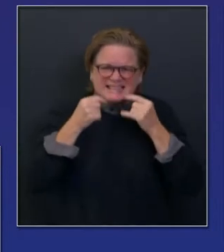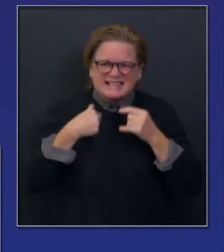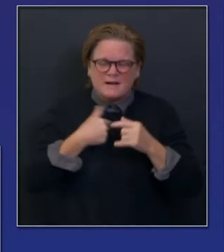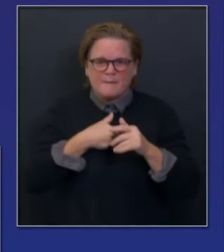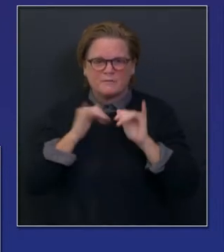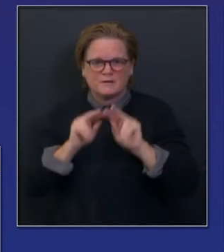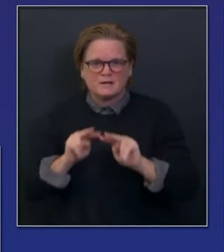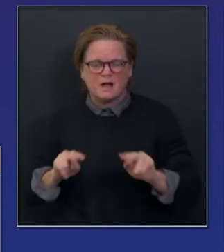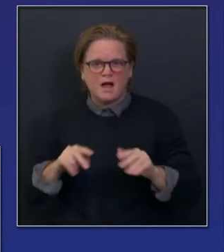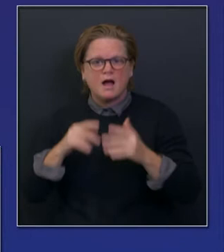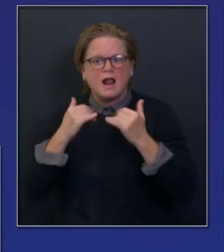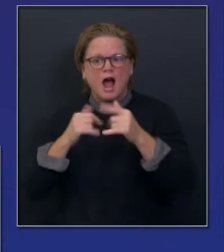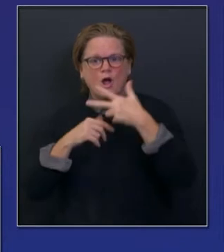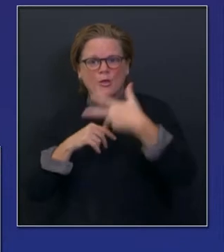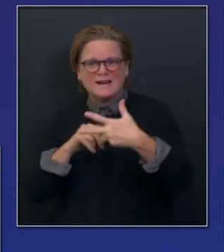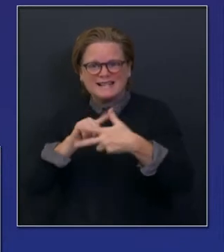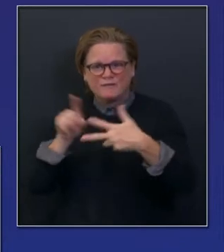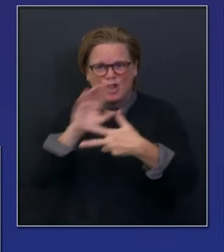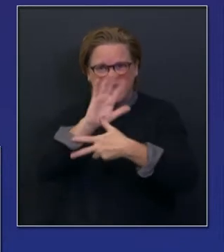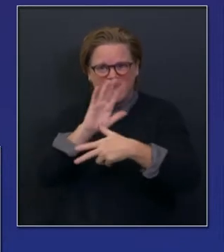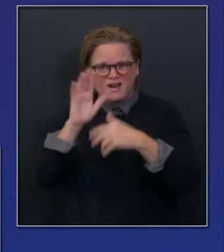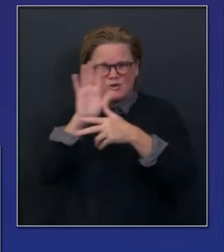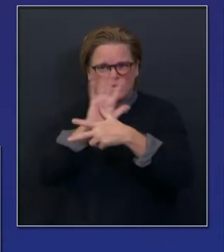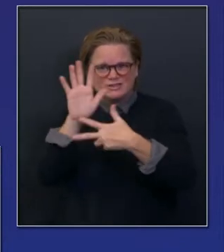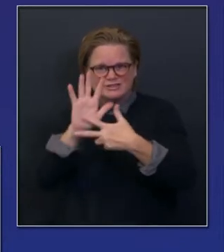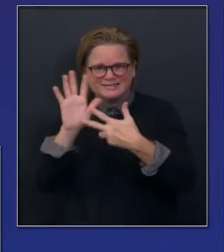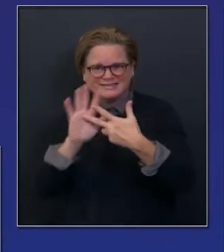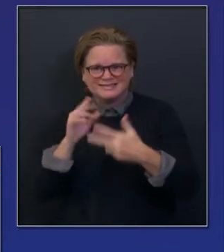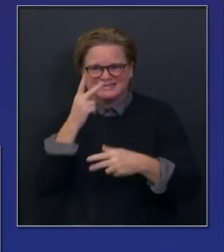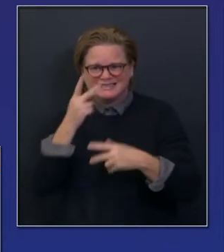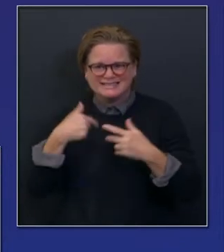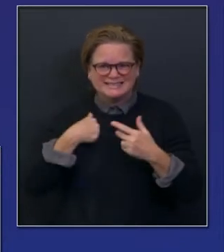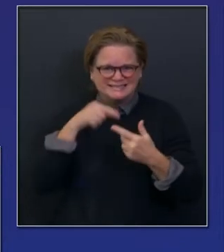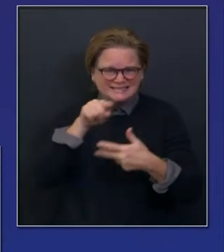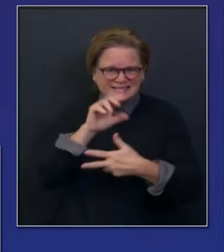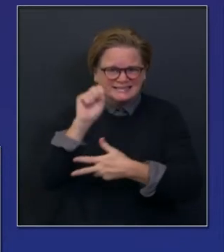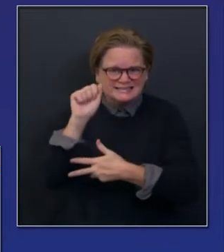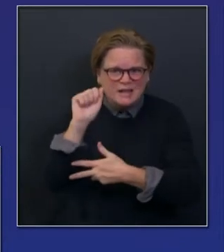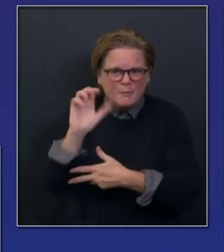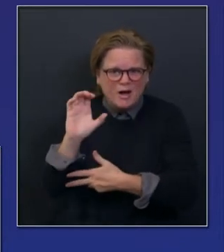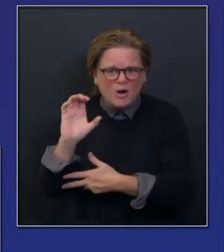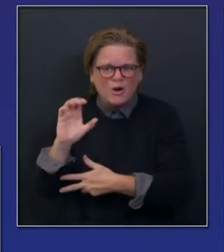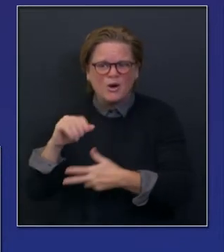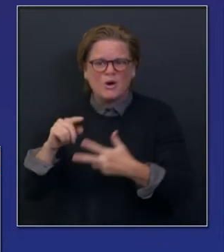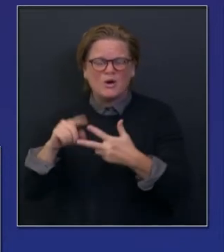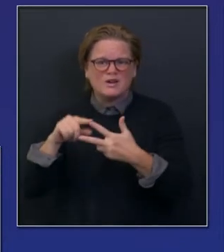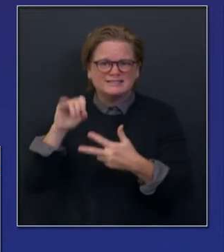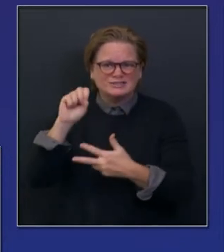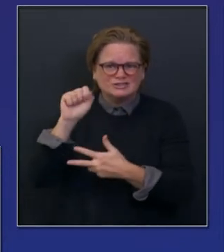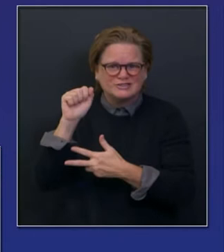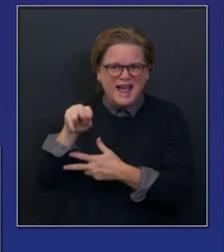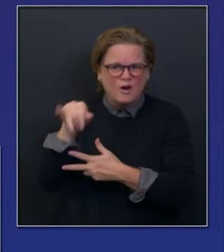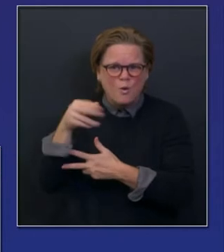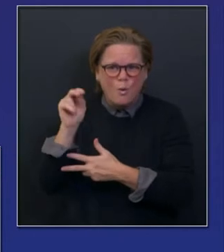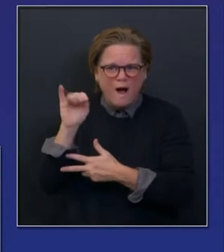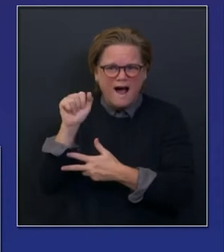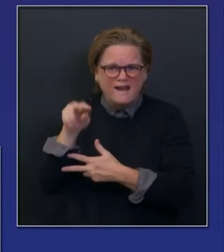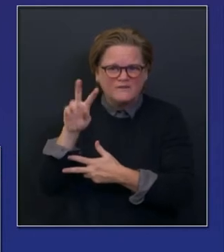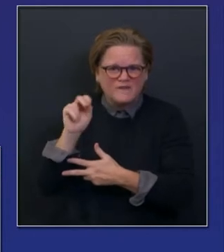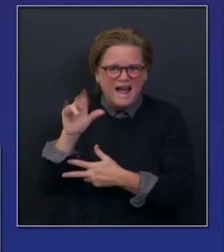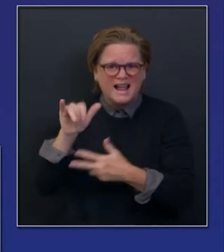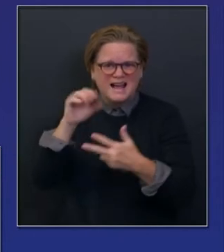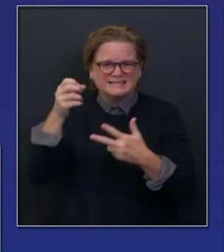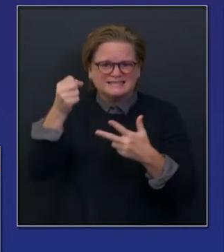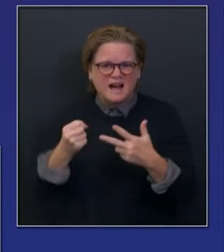casa y que sigan resguardando su seguridad en esas regiones, en el área de la bahía.